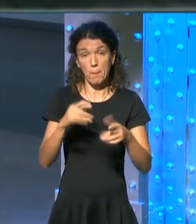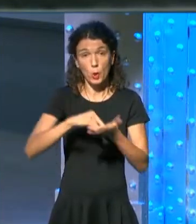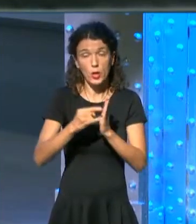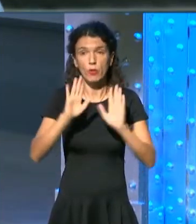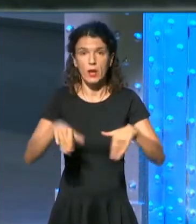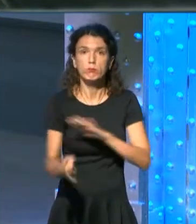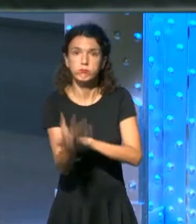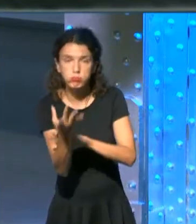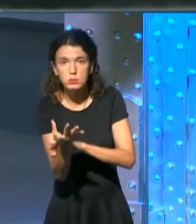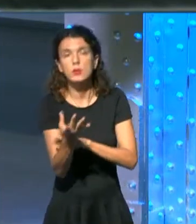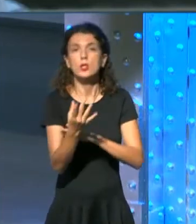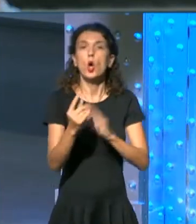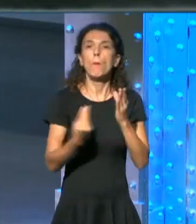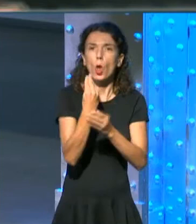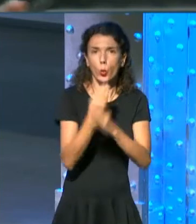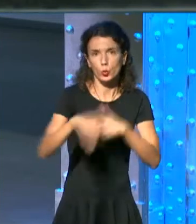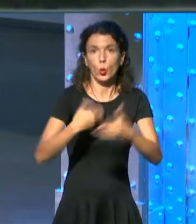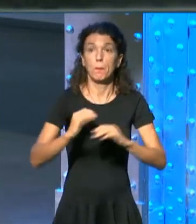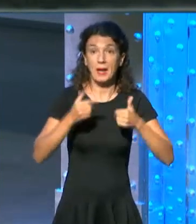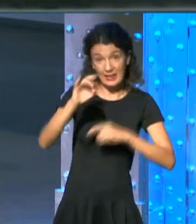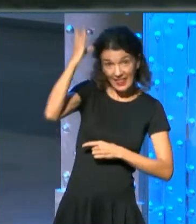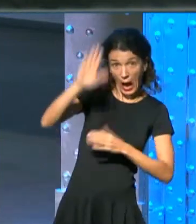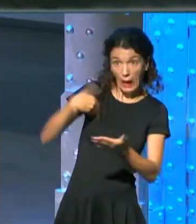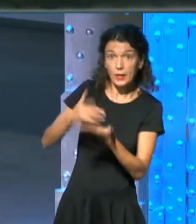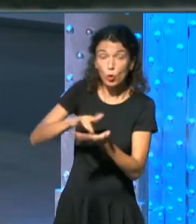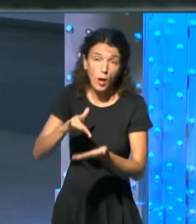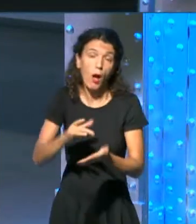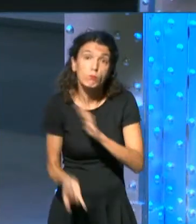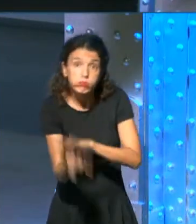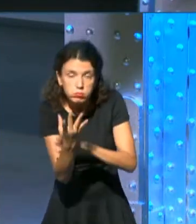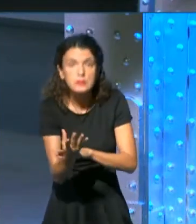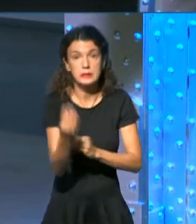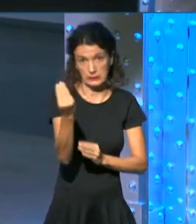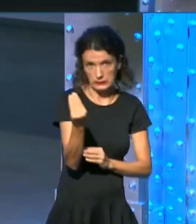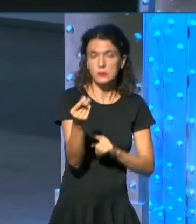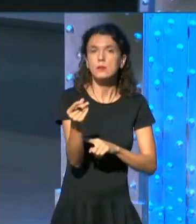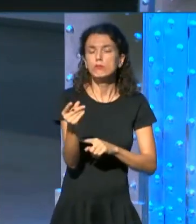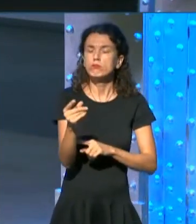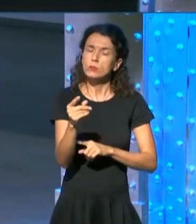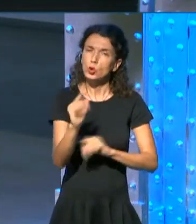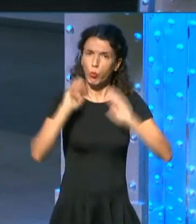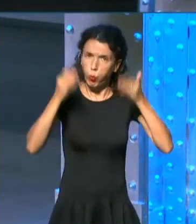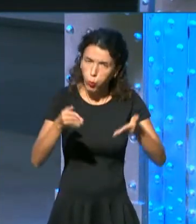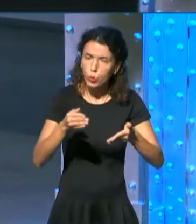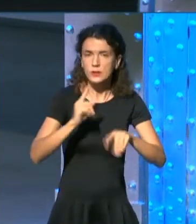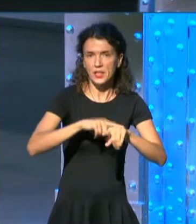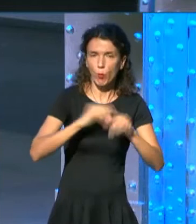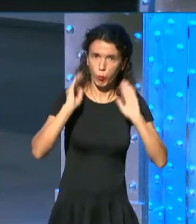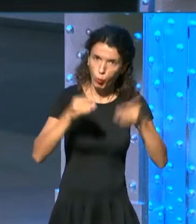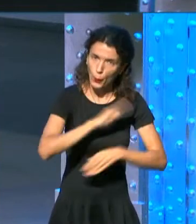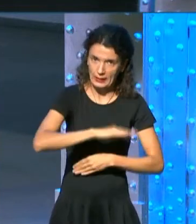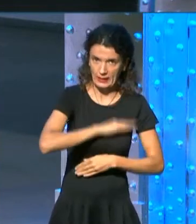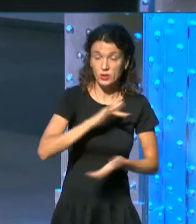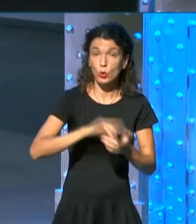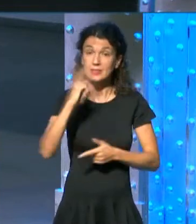proyecto, definir un producto y llevarlo desde la idea hasta la realización final, y al que hemos dedicado bastante espacio en